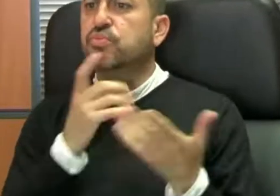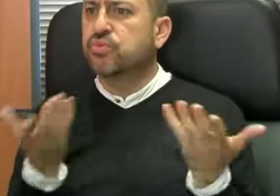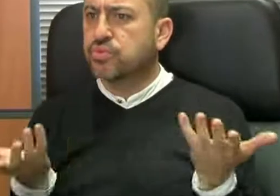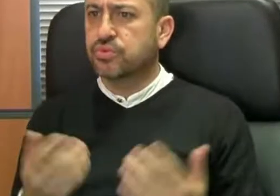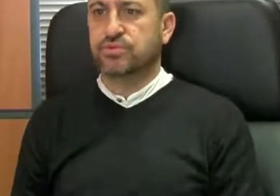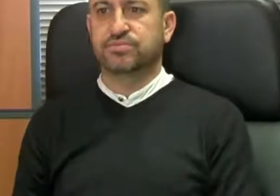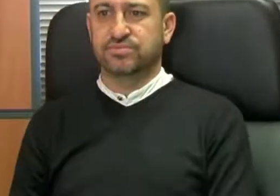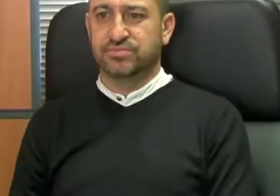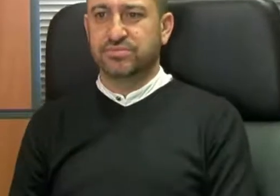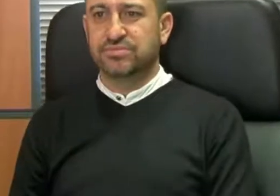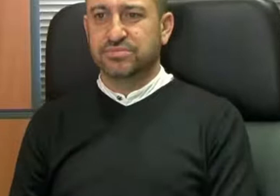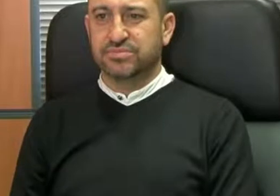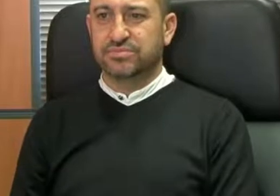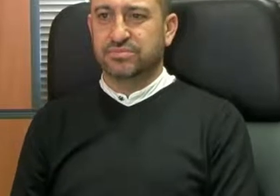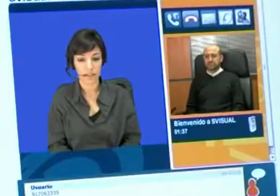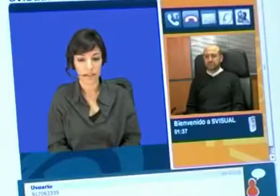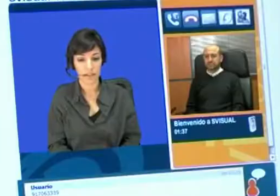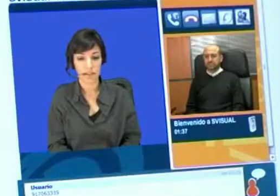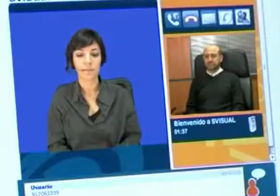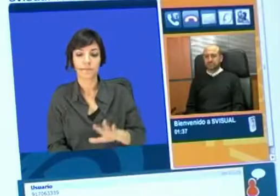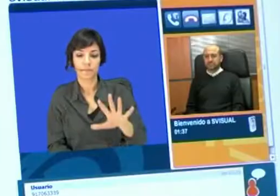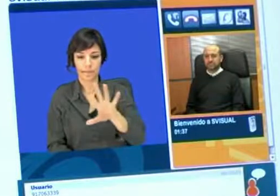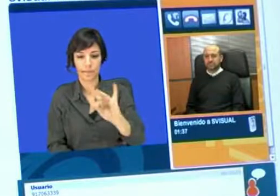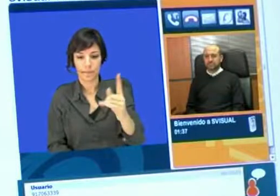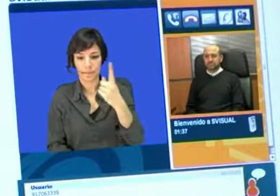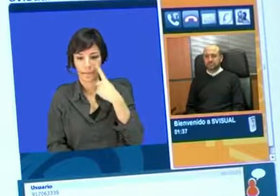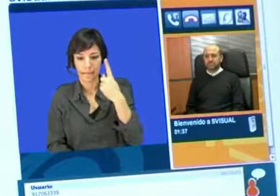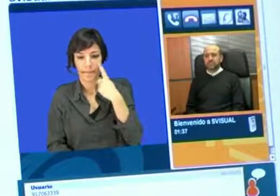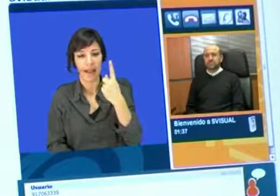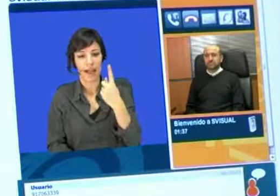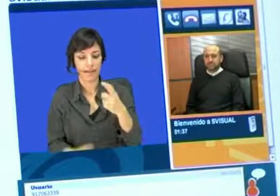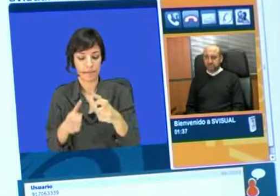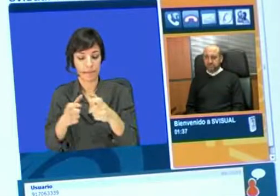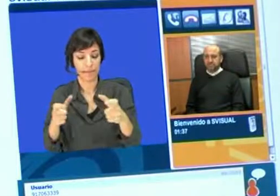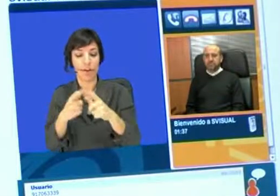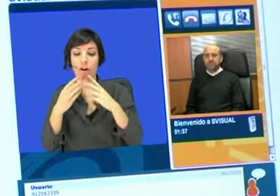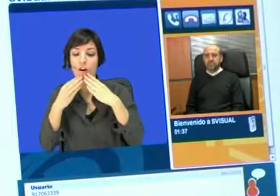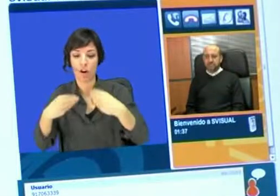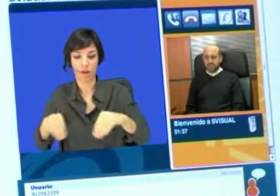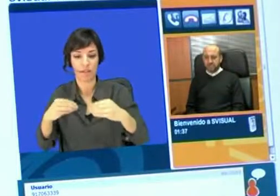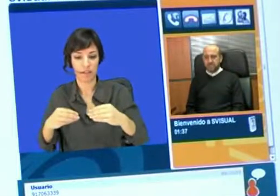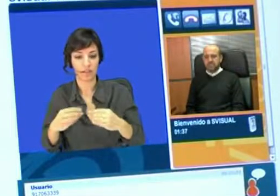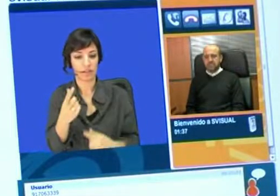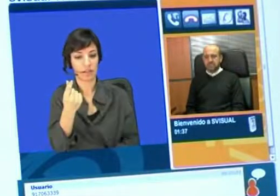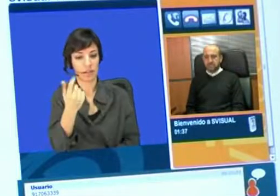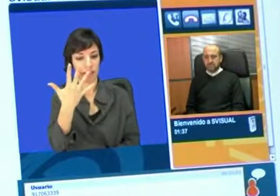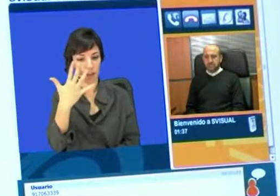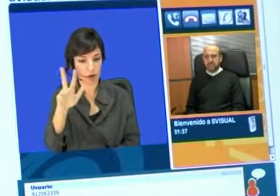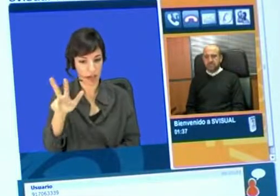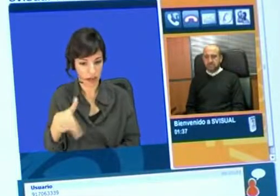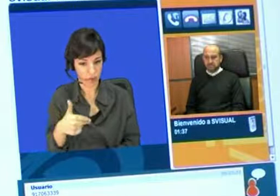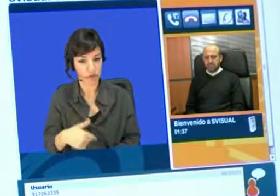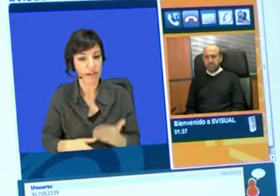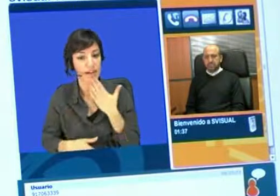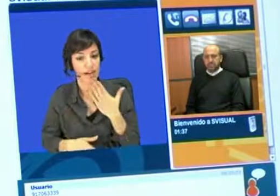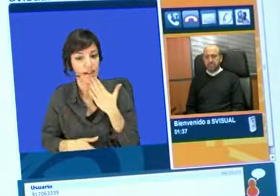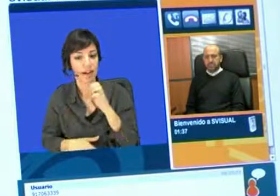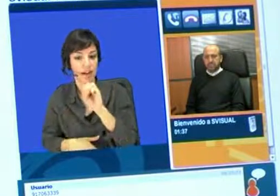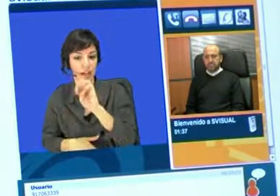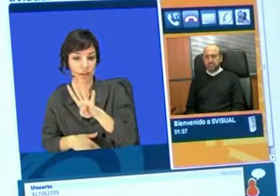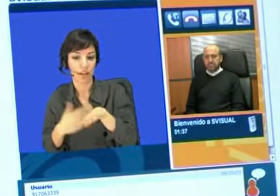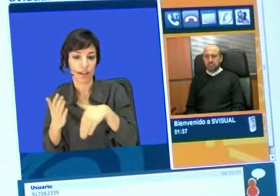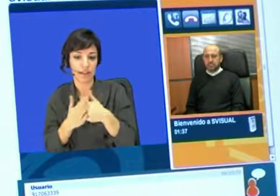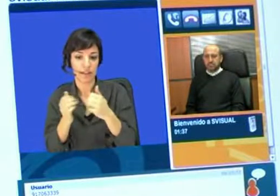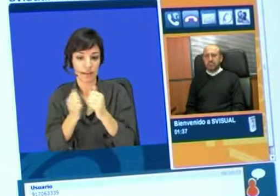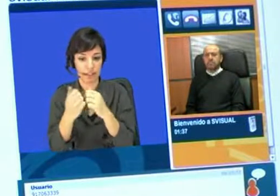puede asesorar cuál me convendría más pues mire tenemos la tarjeta joven que cuesta 5 y la edad es entre 14 y 29